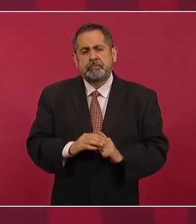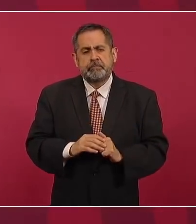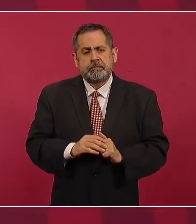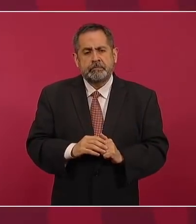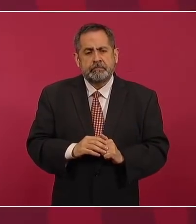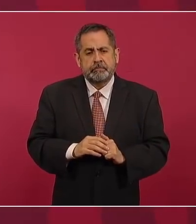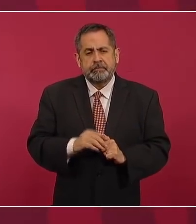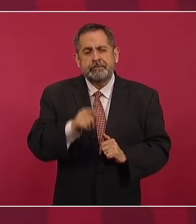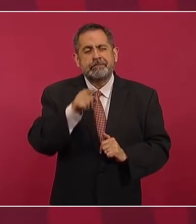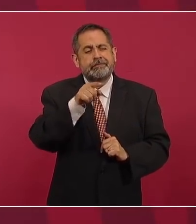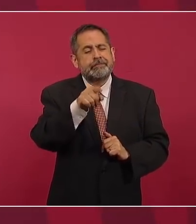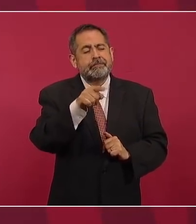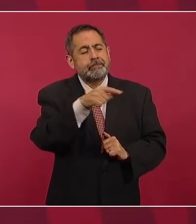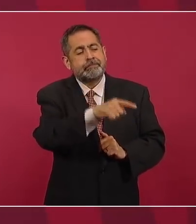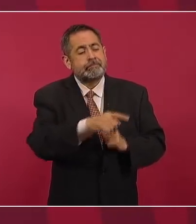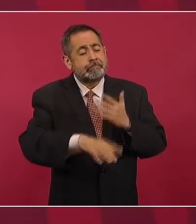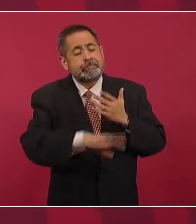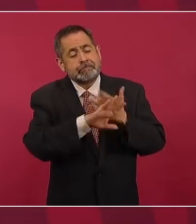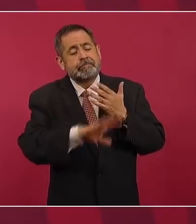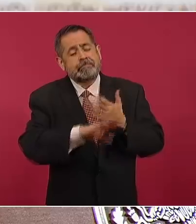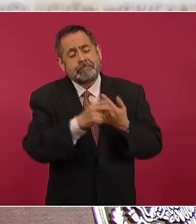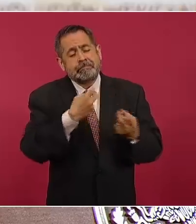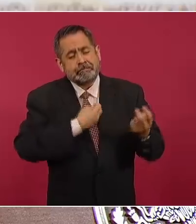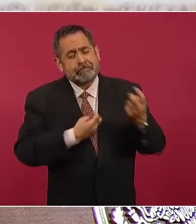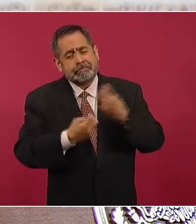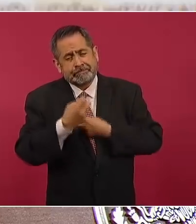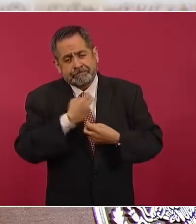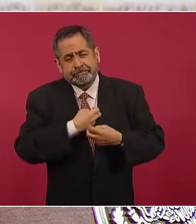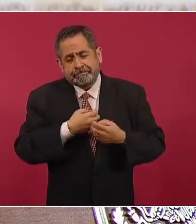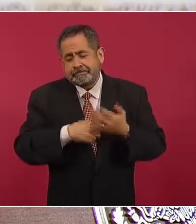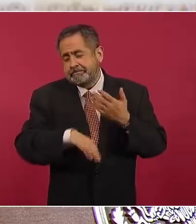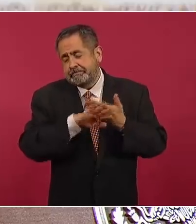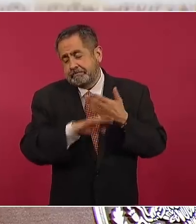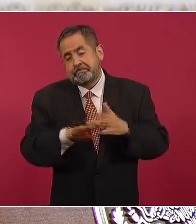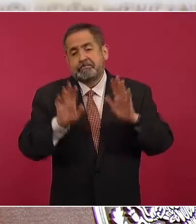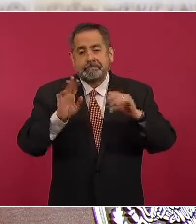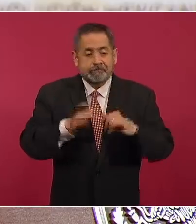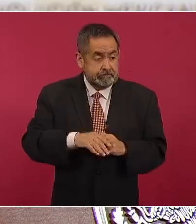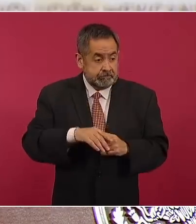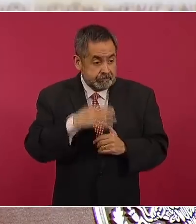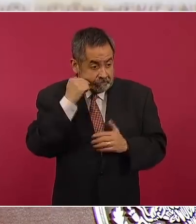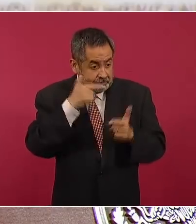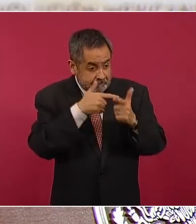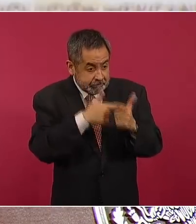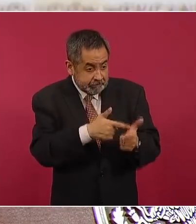Y lo del golpismo, pues si optan por eso,